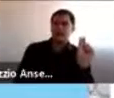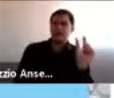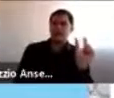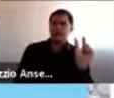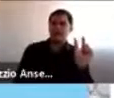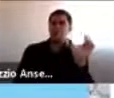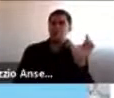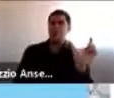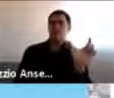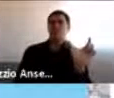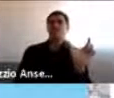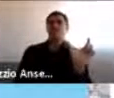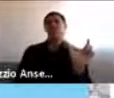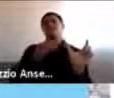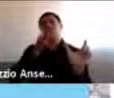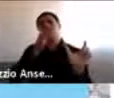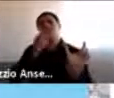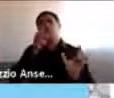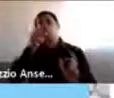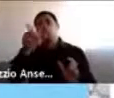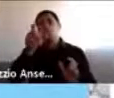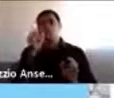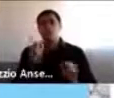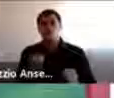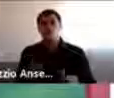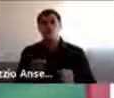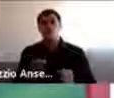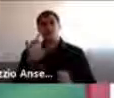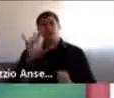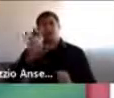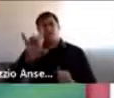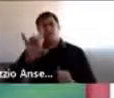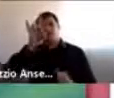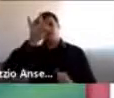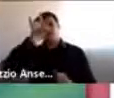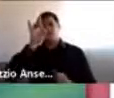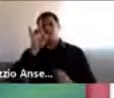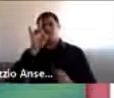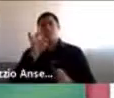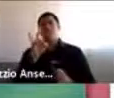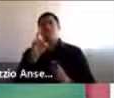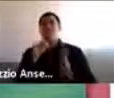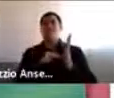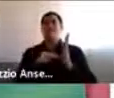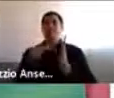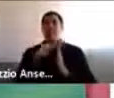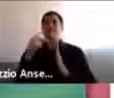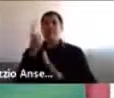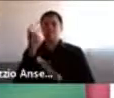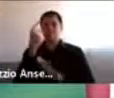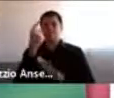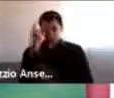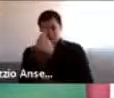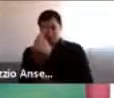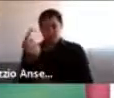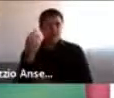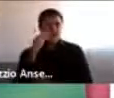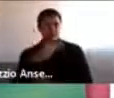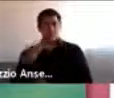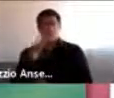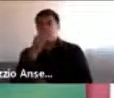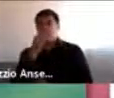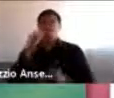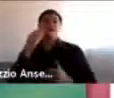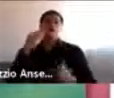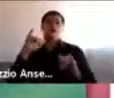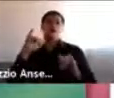que ustedes seleccionen el nivel particular que ustedes desean que el niño entre cuando el juego el juego termina entonces al niño se